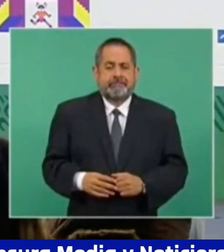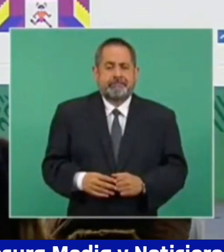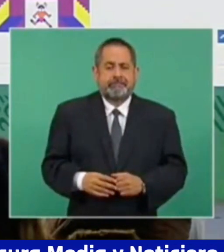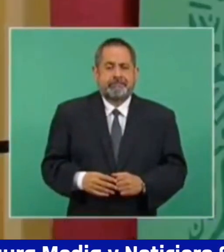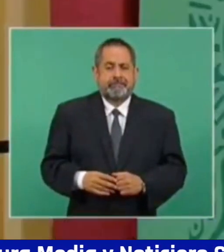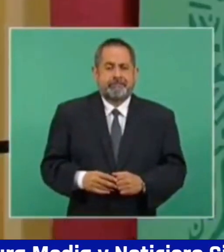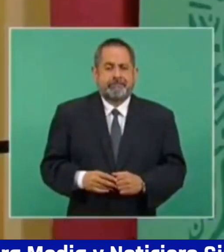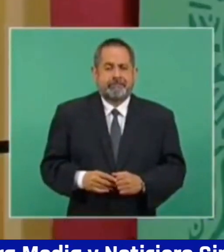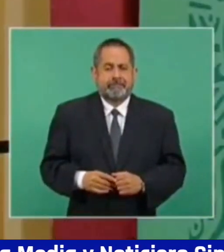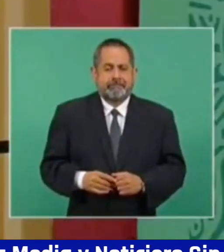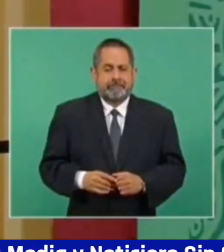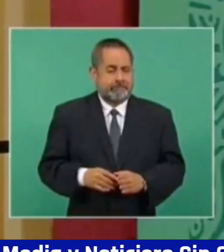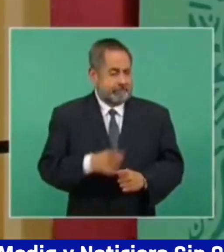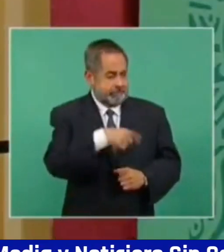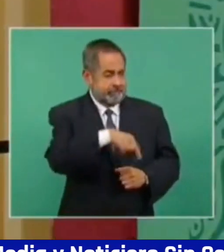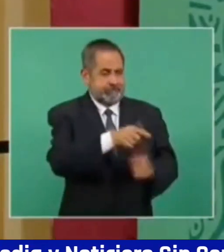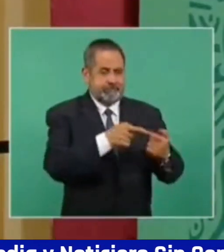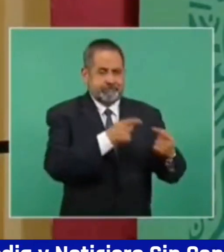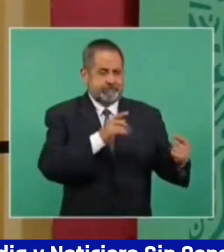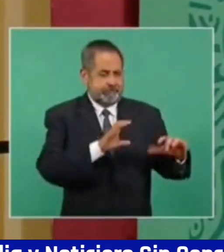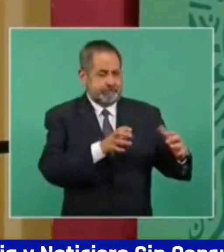Hablan nuestros adversarios